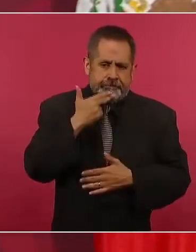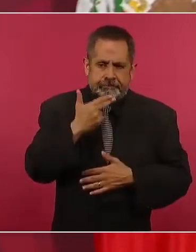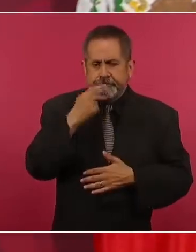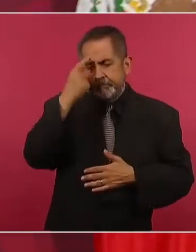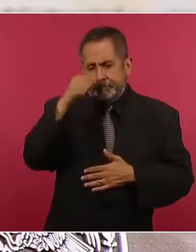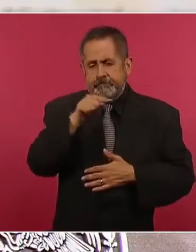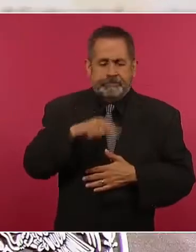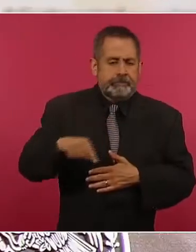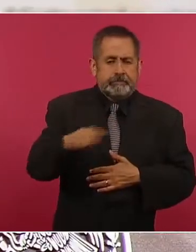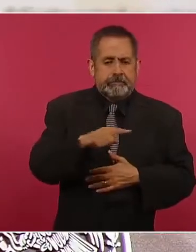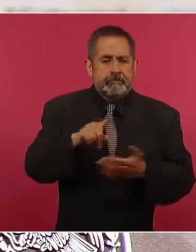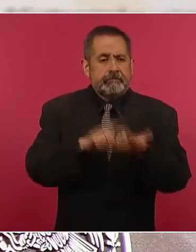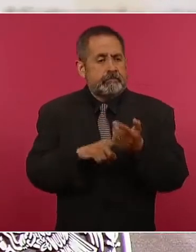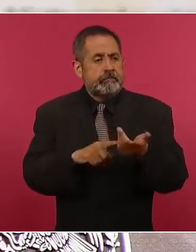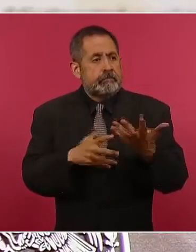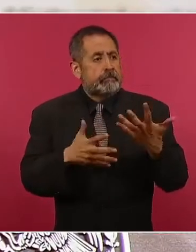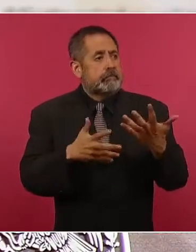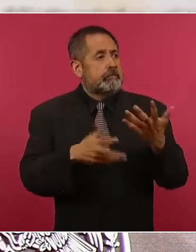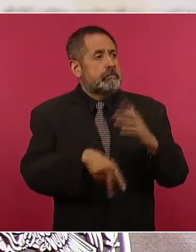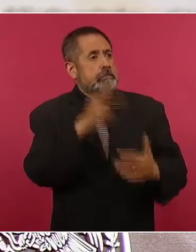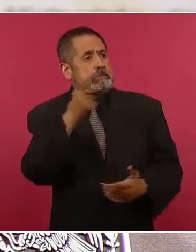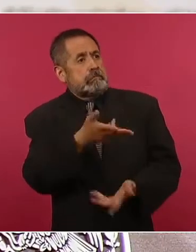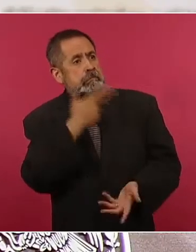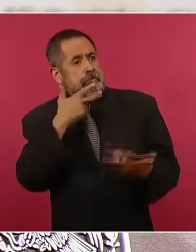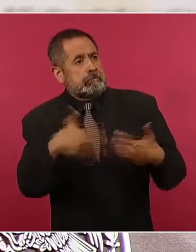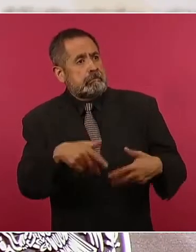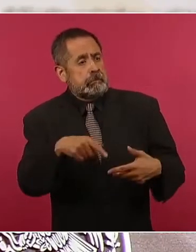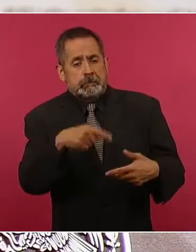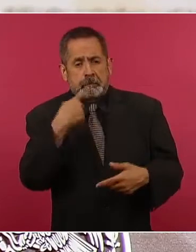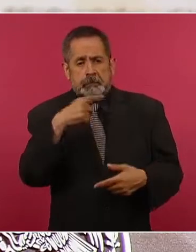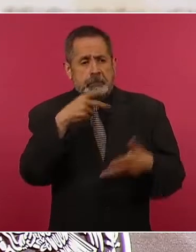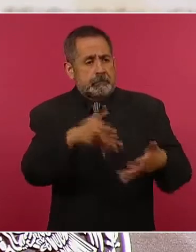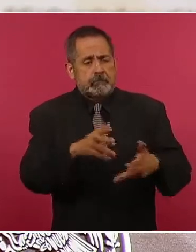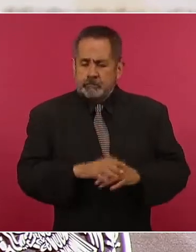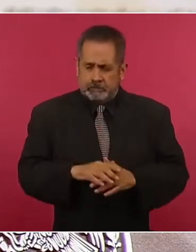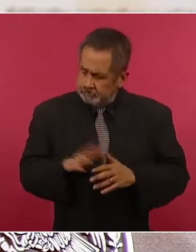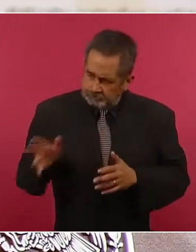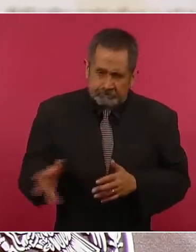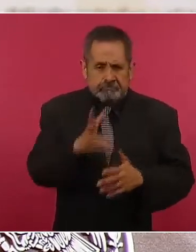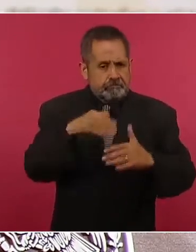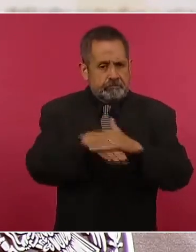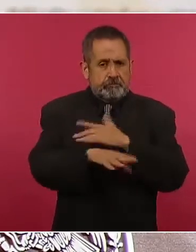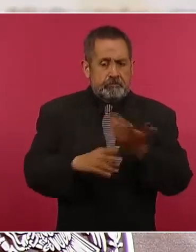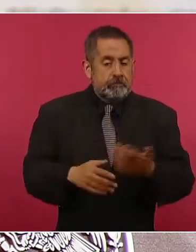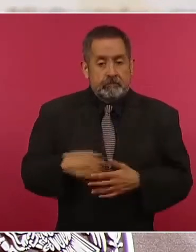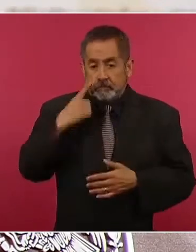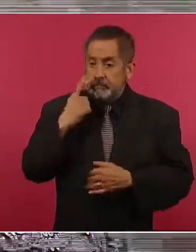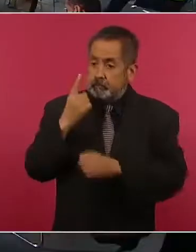que esos centros no estén subutilizados. Entonces, como cada